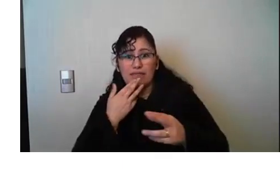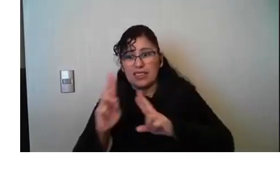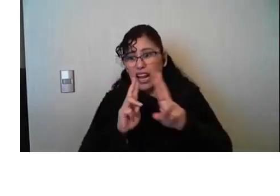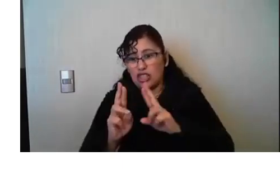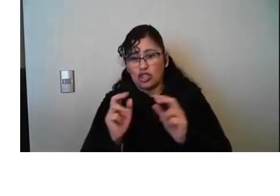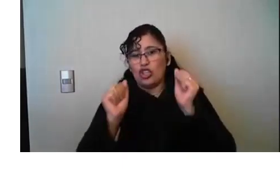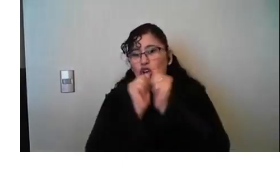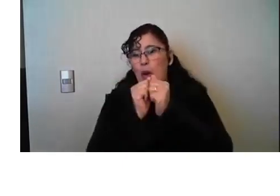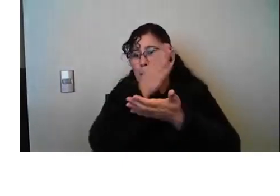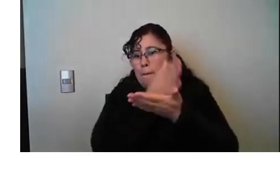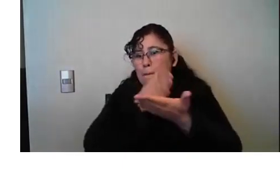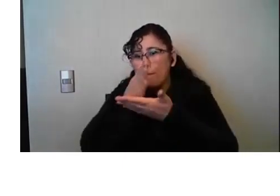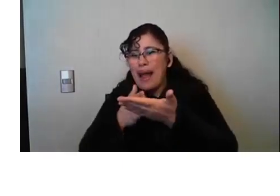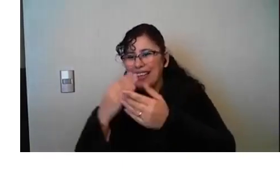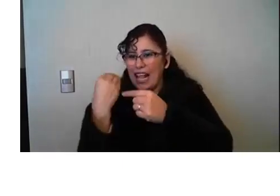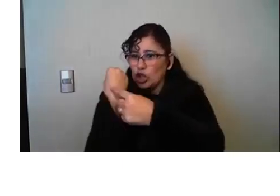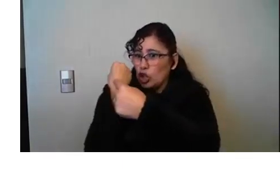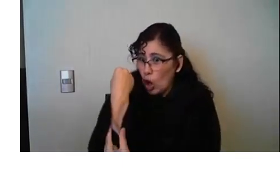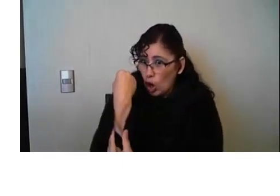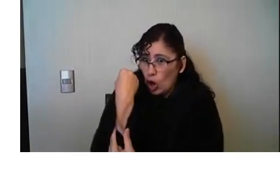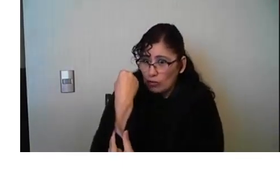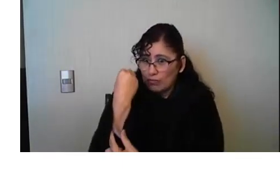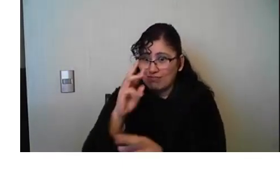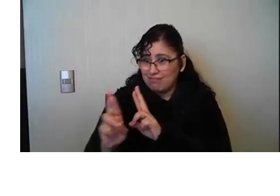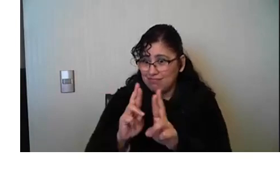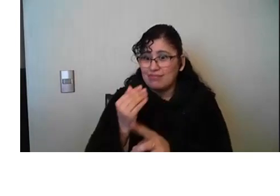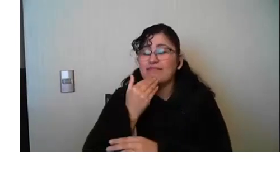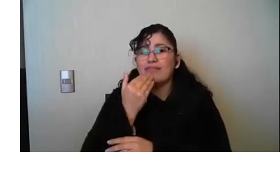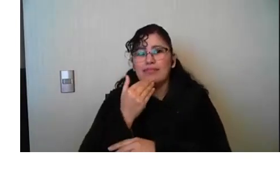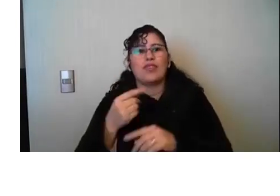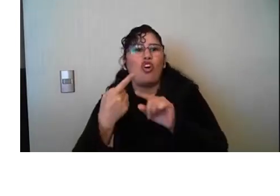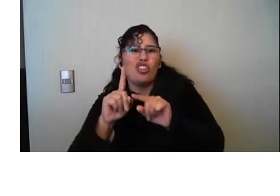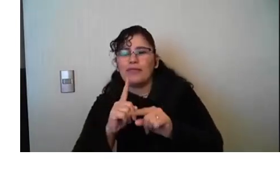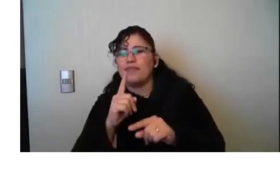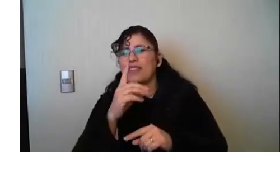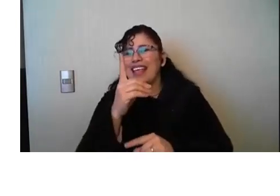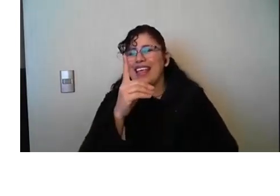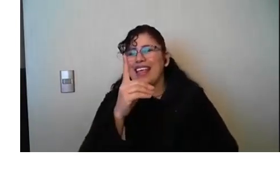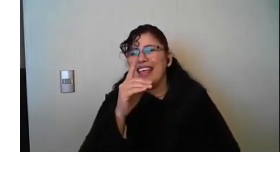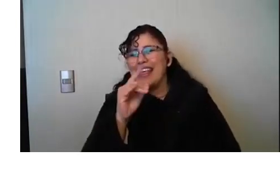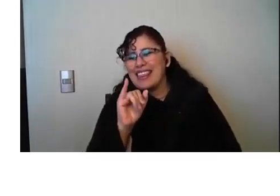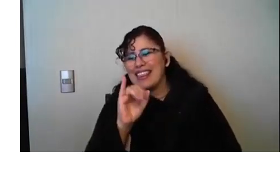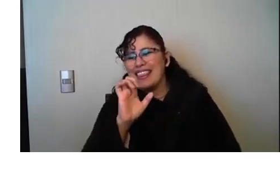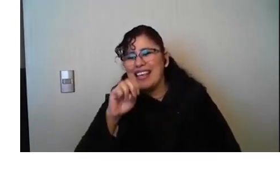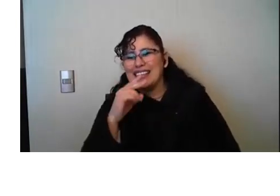estructuras de niveles superiores al tronco cefálico, como es el diencéfalo y corteza cerebral.